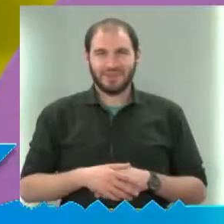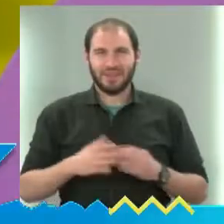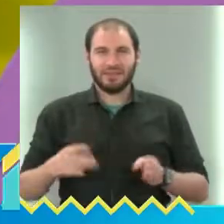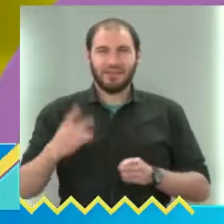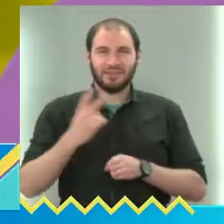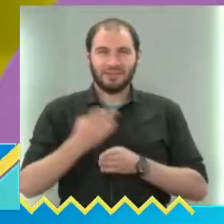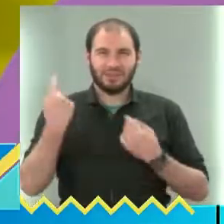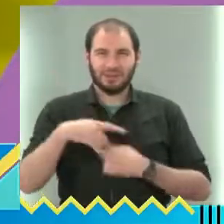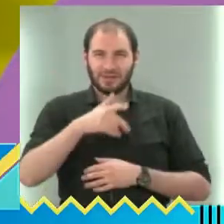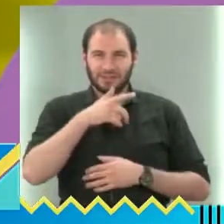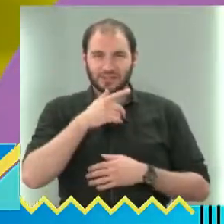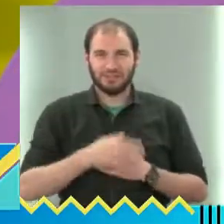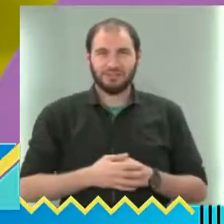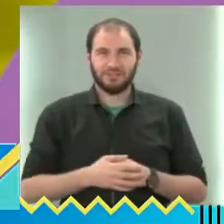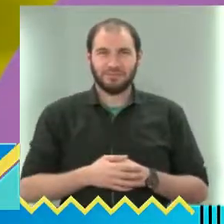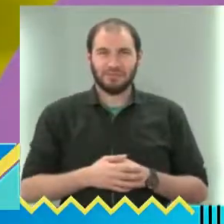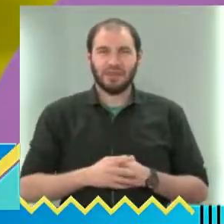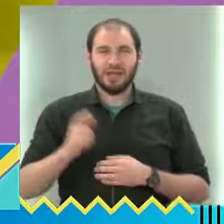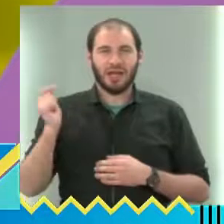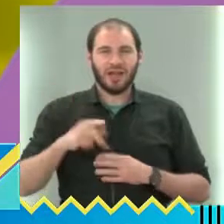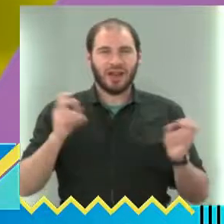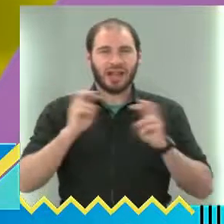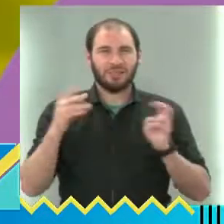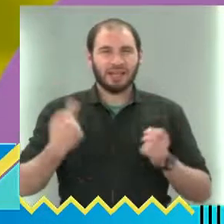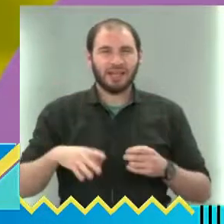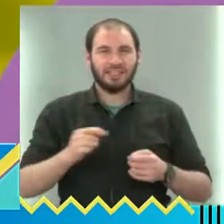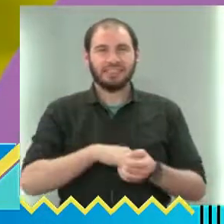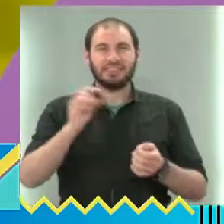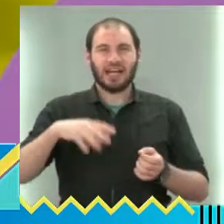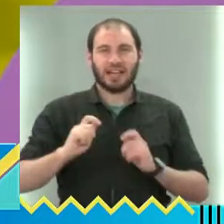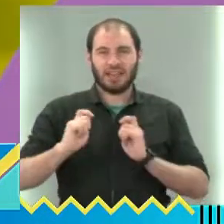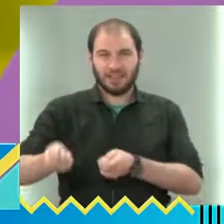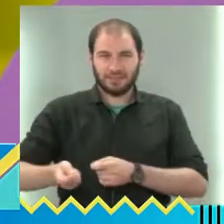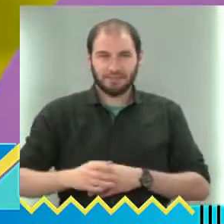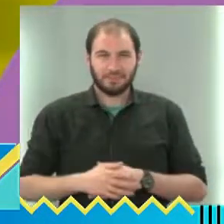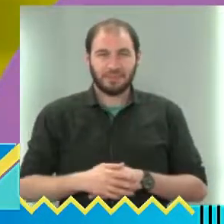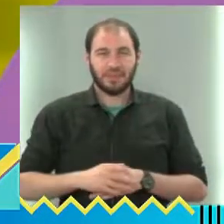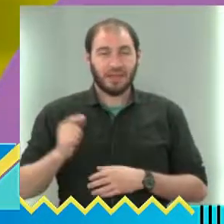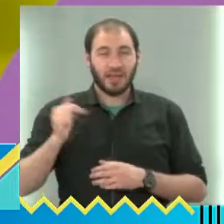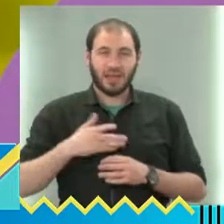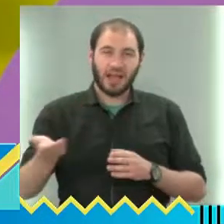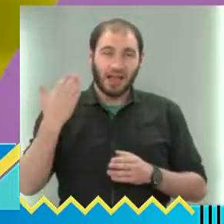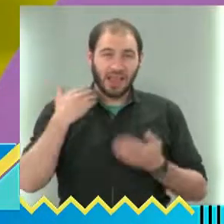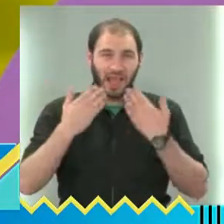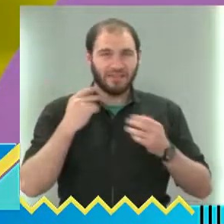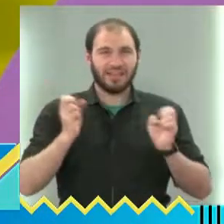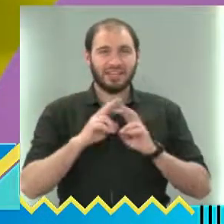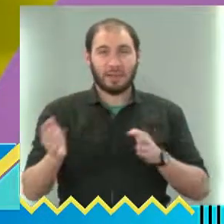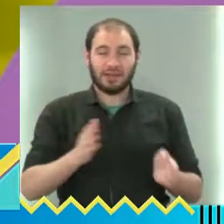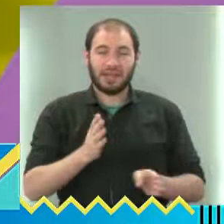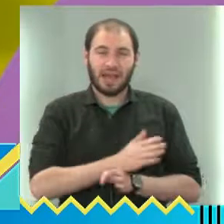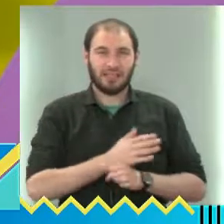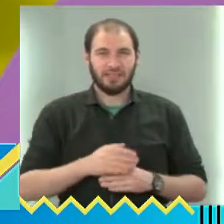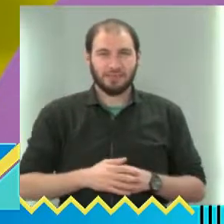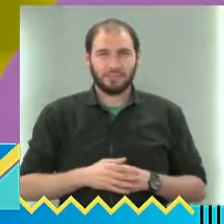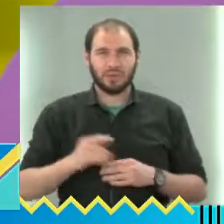Segundo bloque en Distintos Parecidos, sí. Estamos hablando acerca de la donación de sangre. Ya un poco planteamos el tema en el bloque anterior acerca